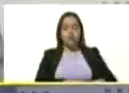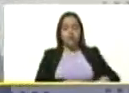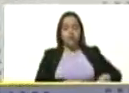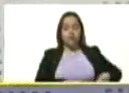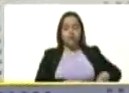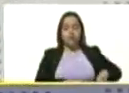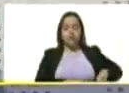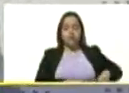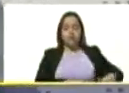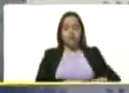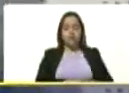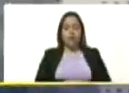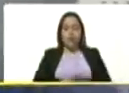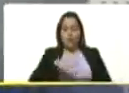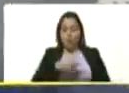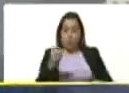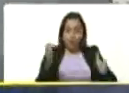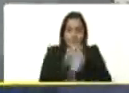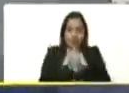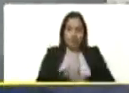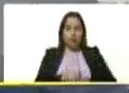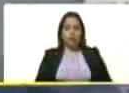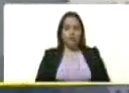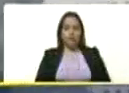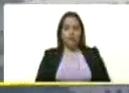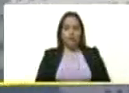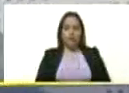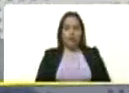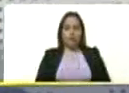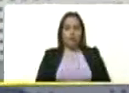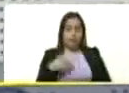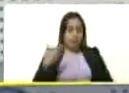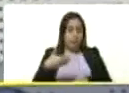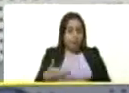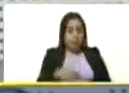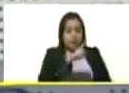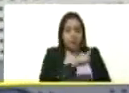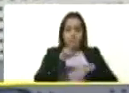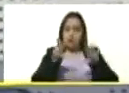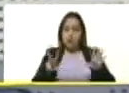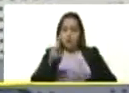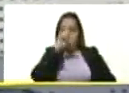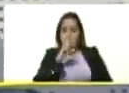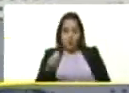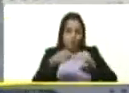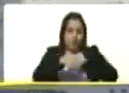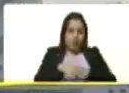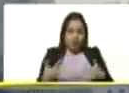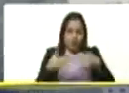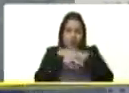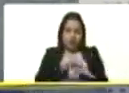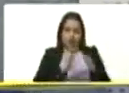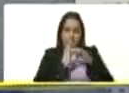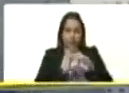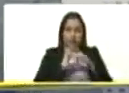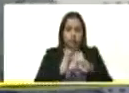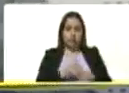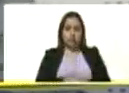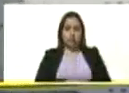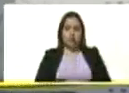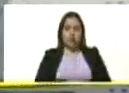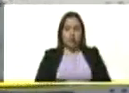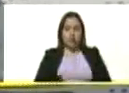resistentes, podemos lograrlo. Por estos 18 años de concertación e integración solidaria, por